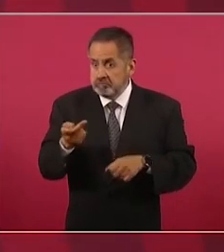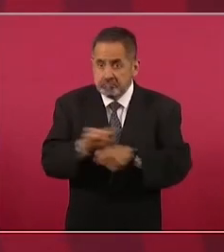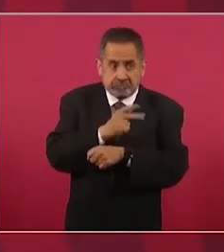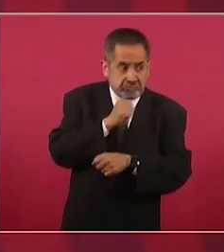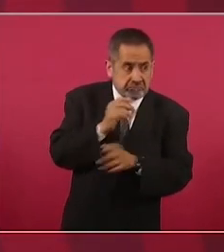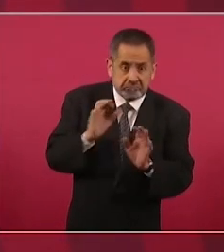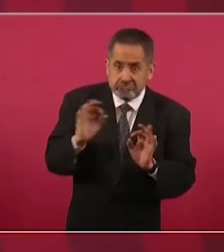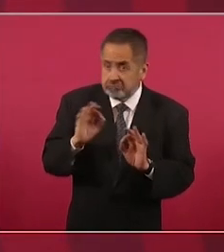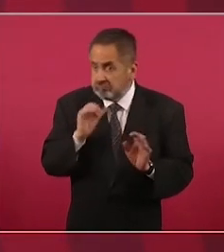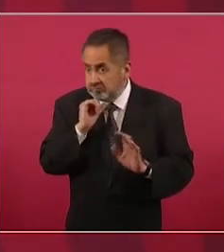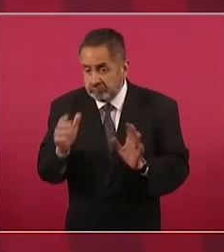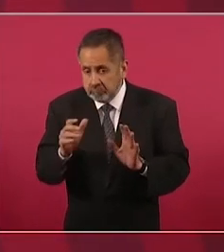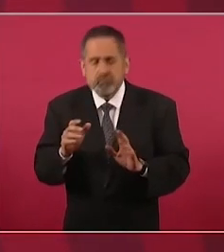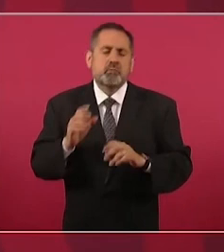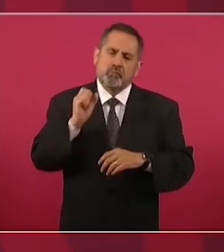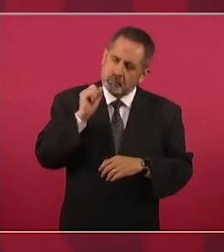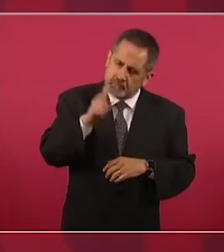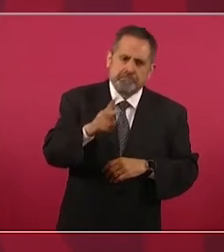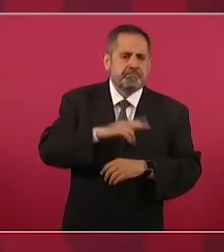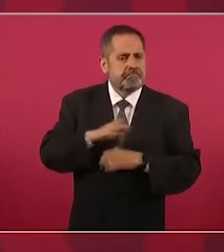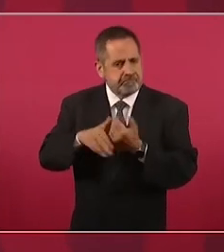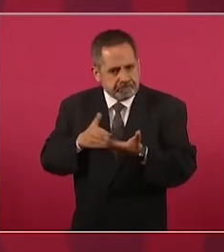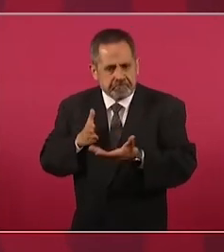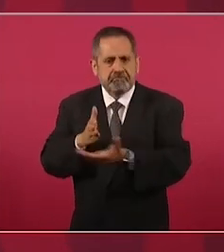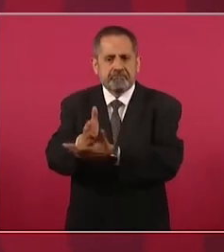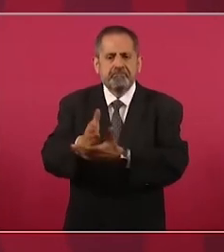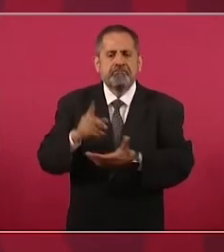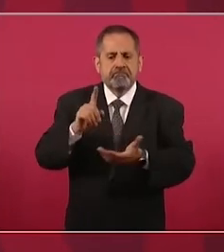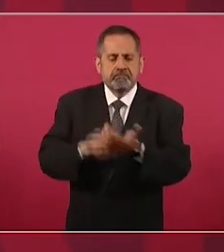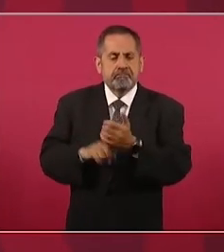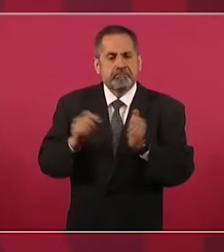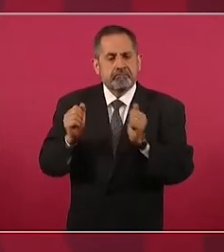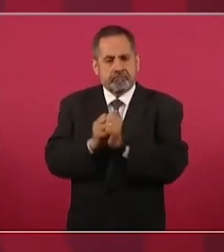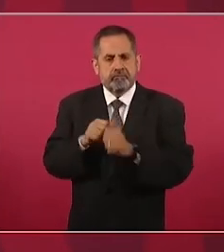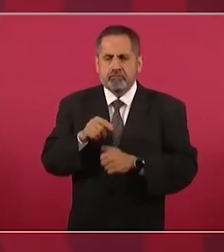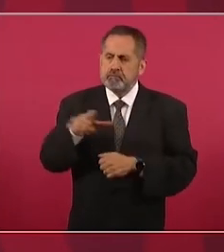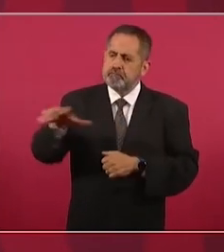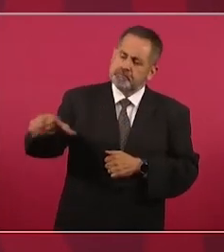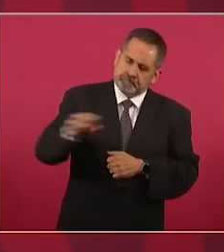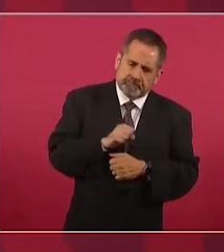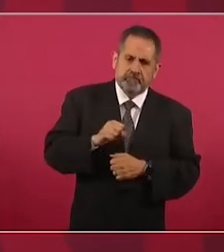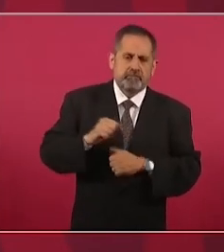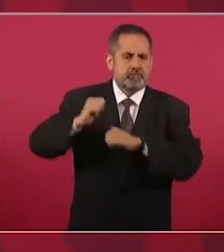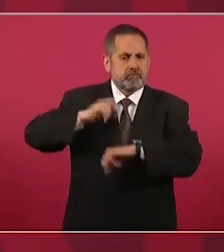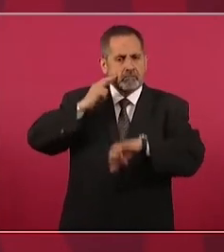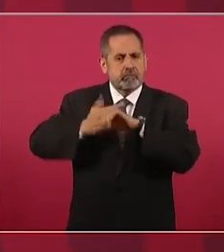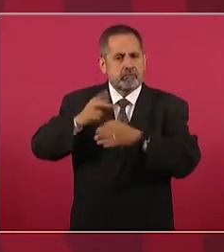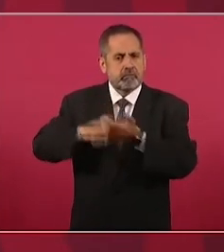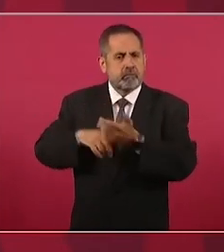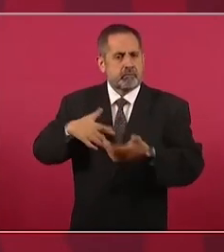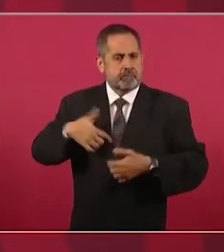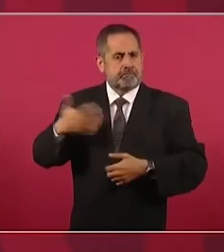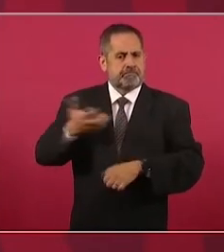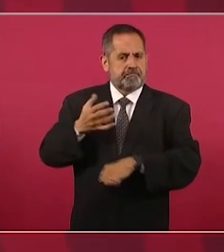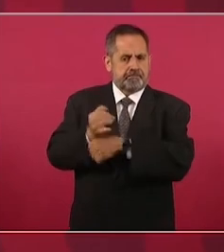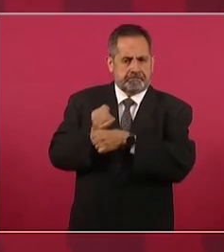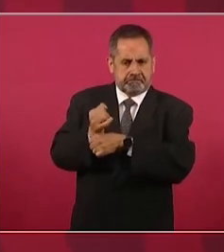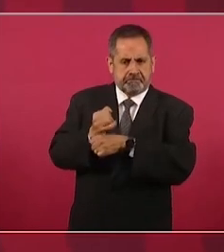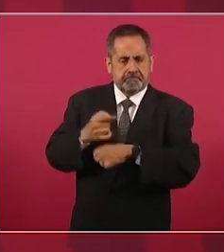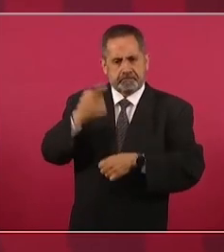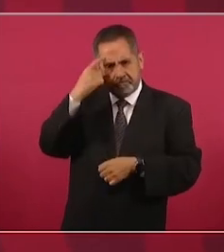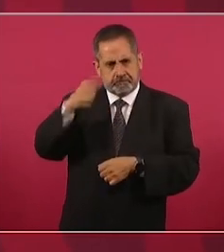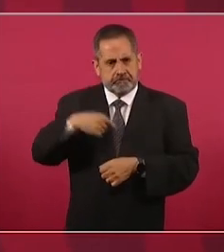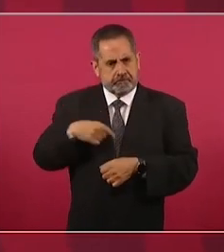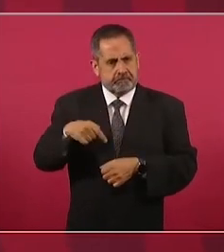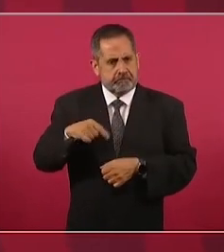actuando, pues entonces sí procedemos al mecanismo de atracción